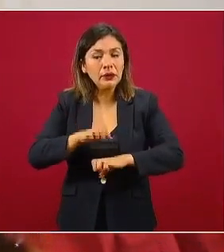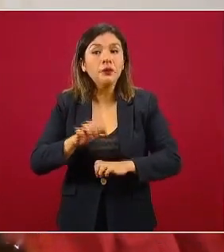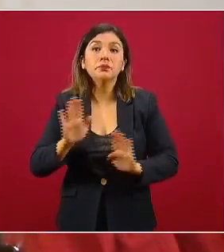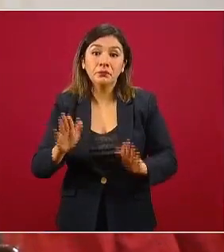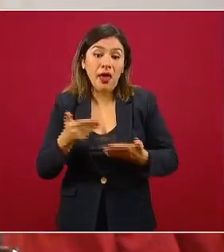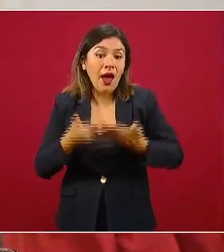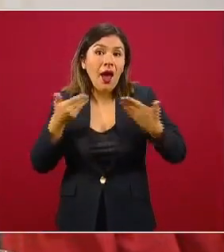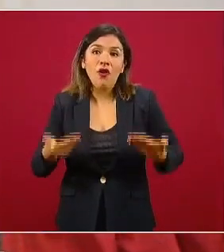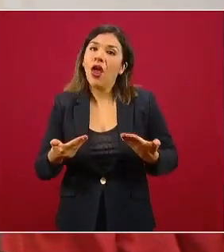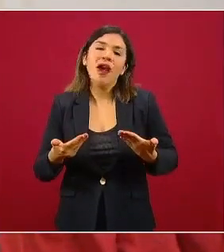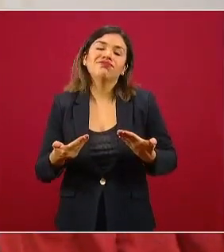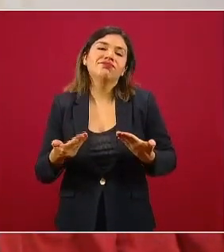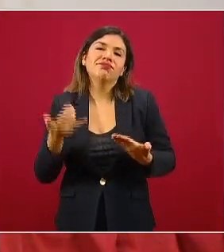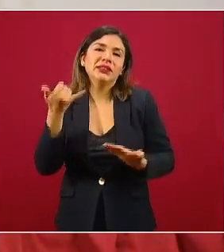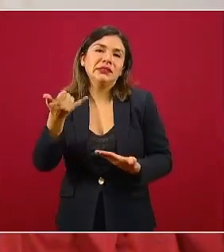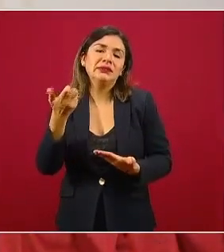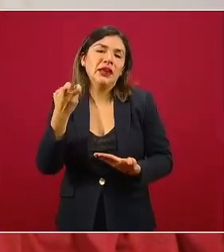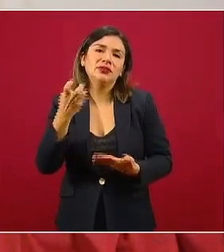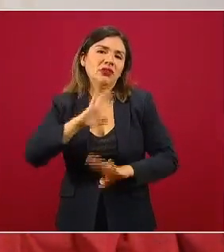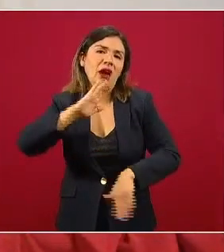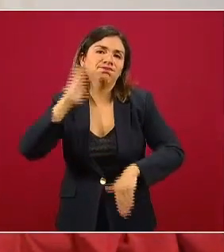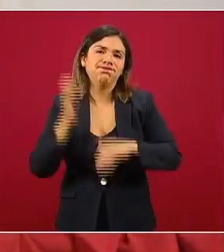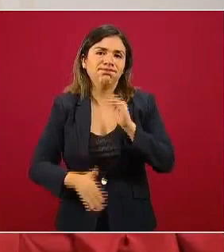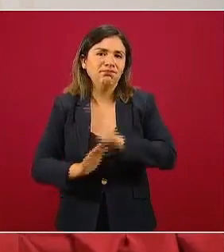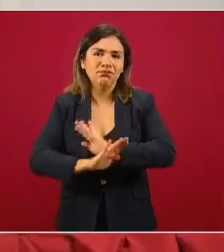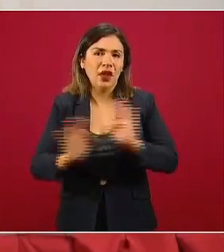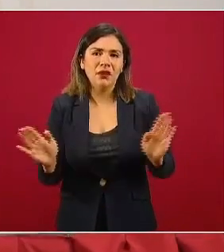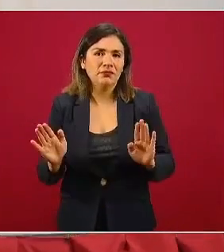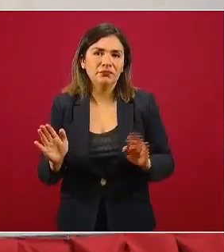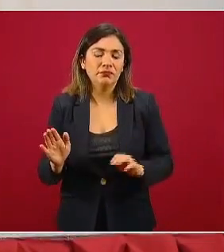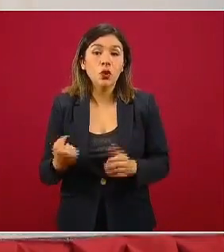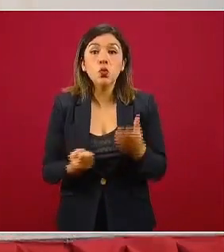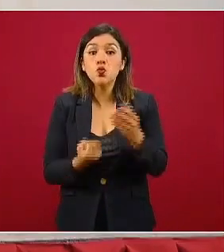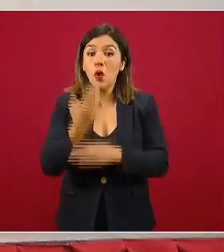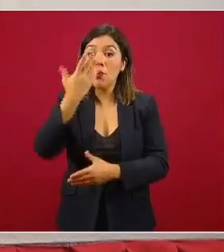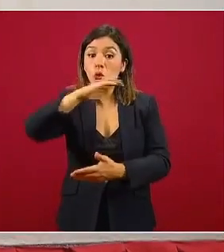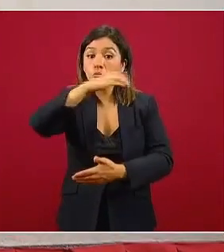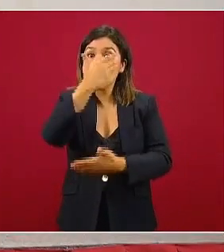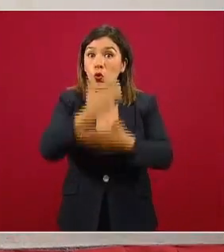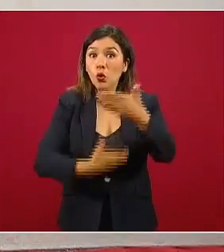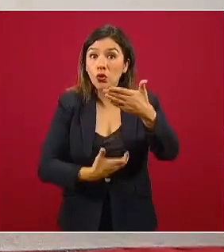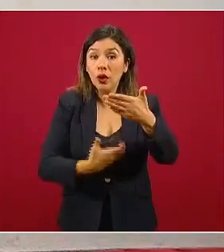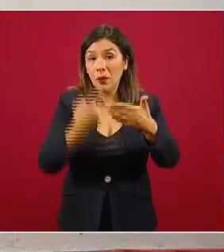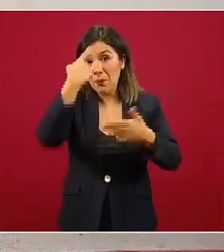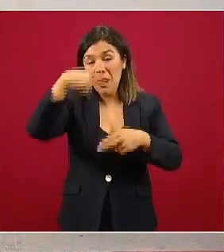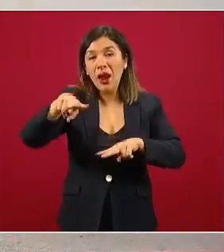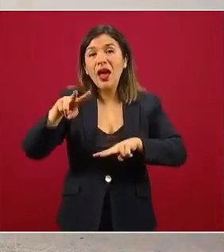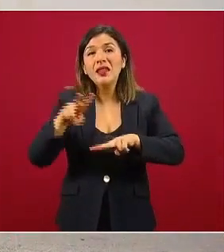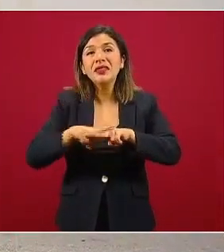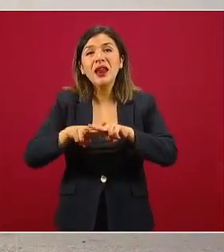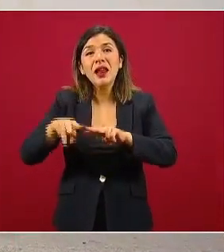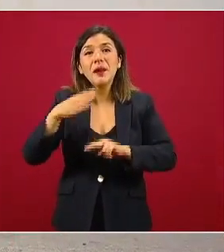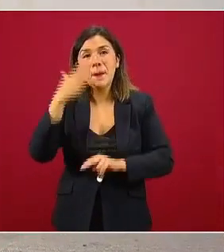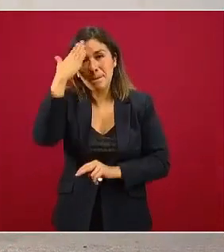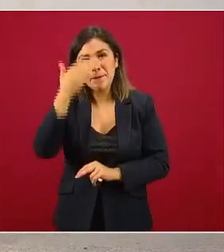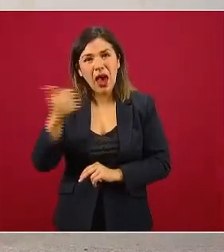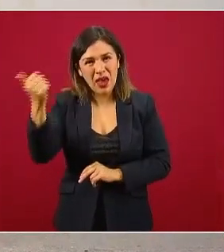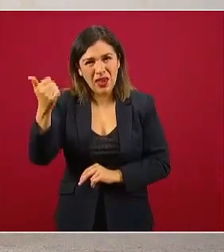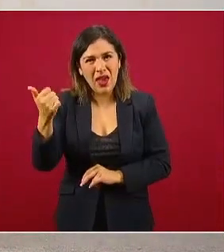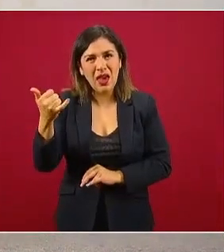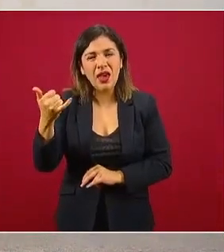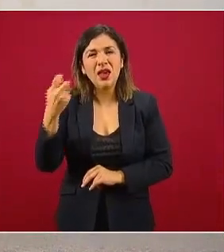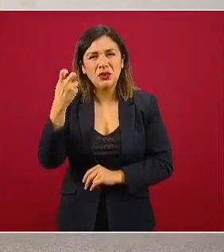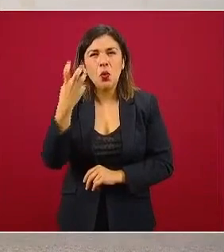ahora ya no sucede eso. En la contratación del Tren Maya, en los